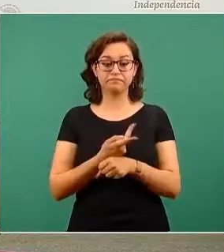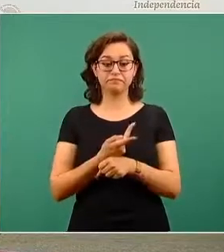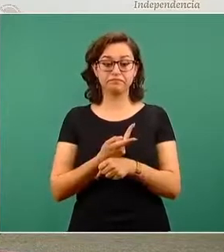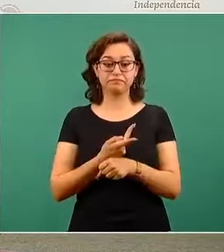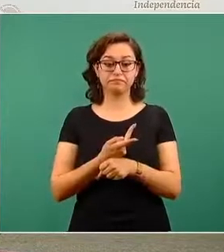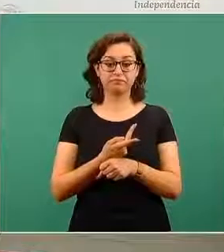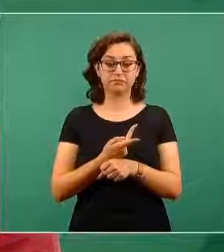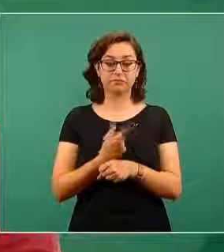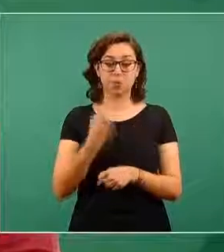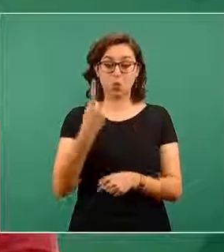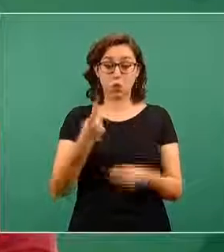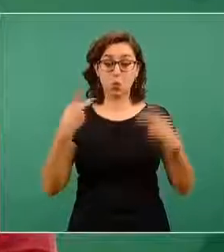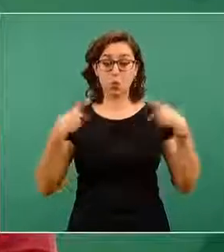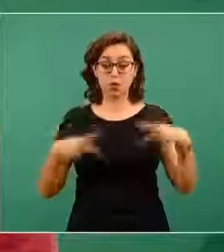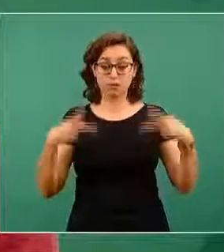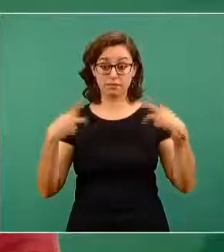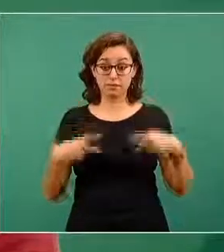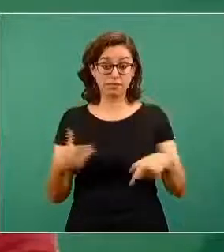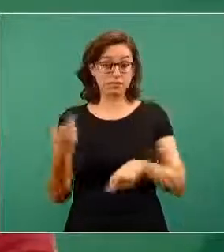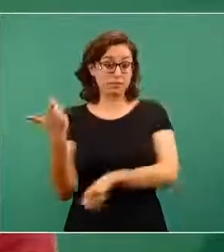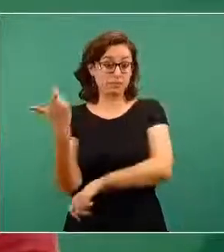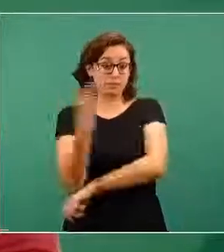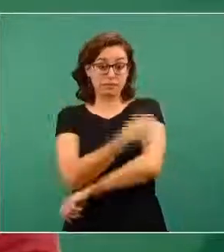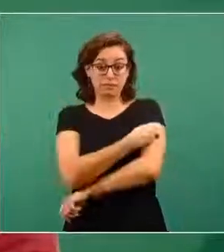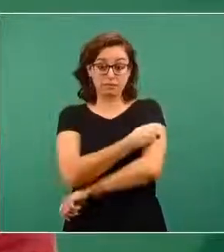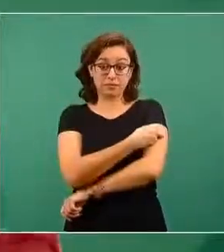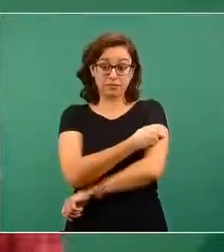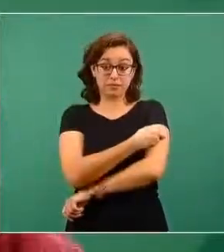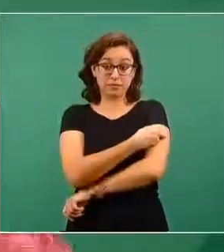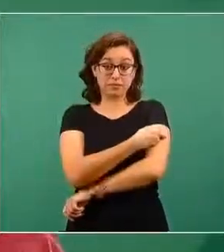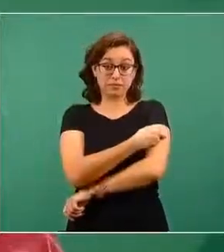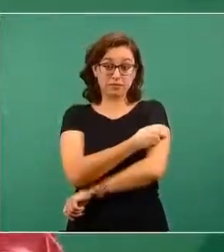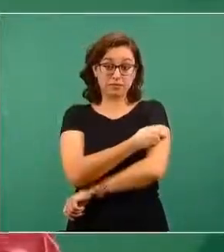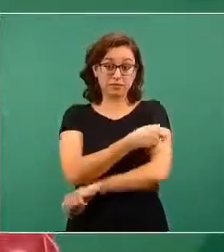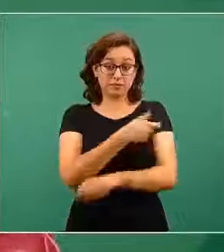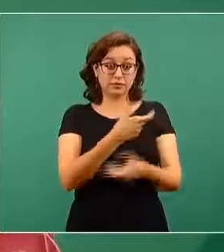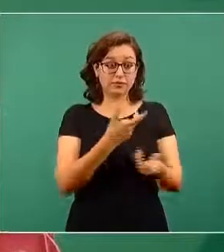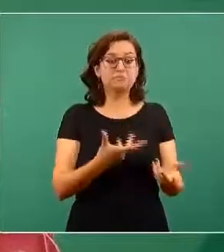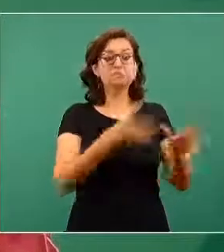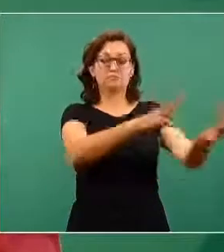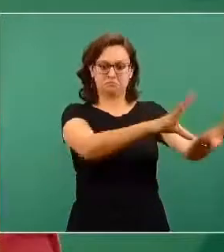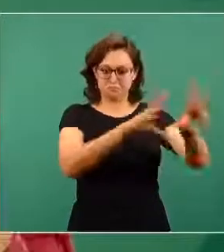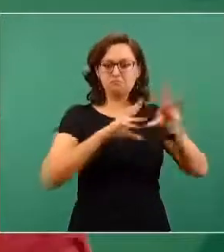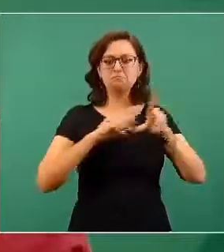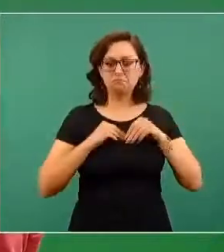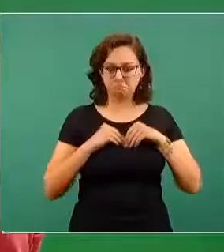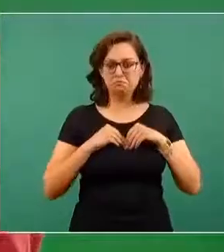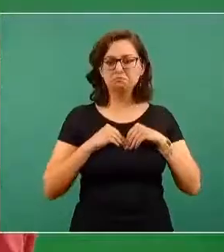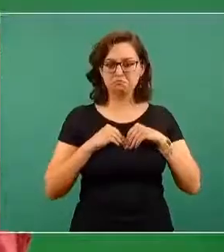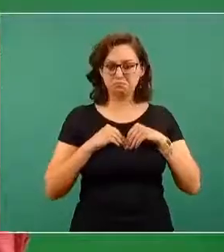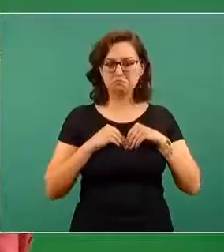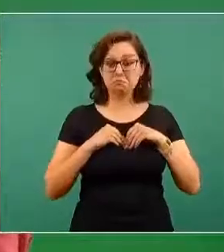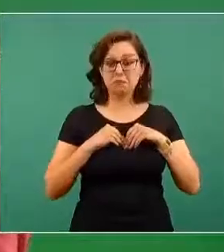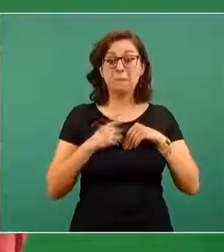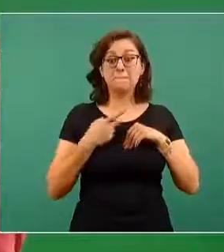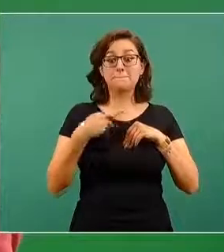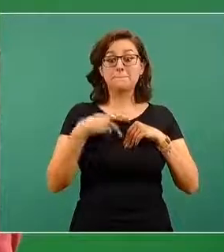probabilidad de que una persona vacunada ya no pueda transmitir el virus, que